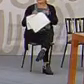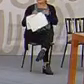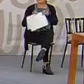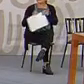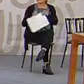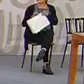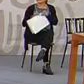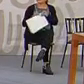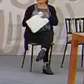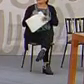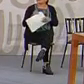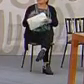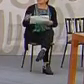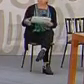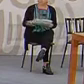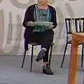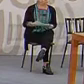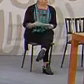Gracias.